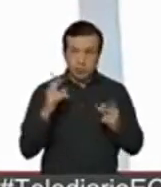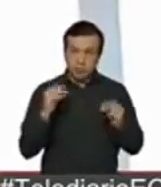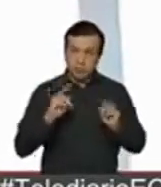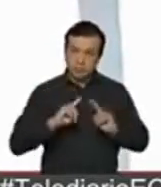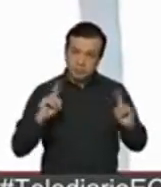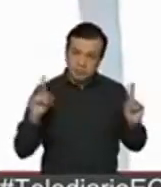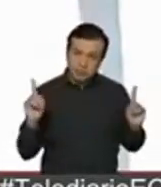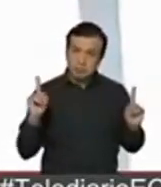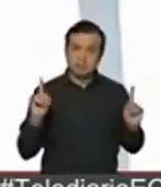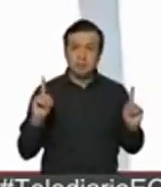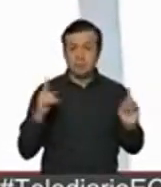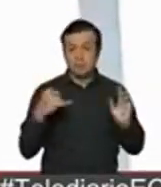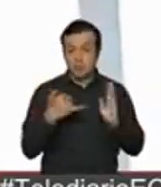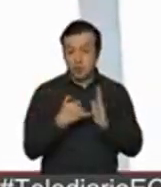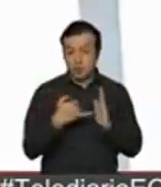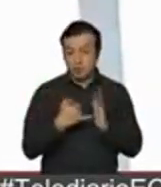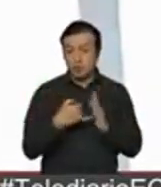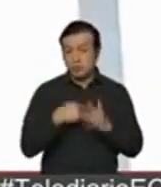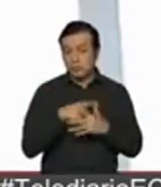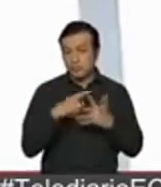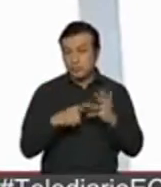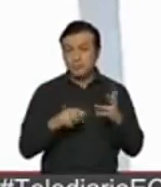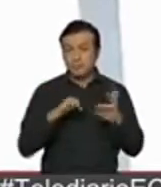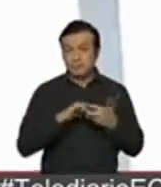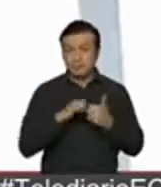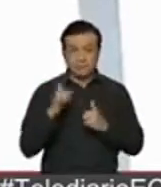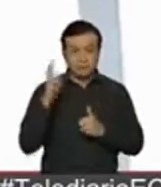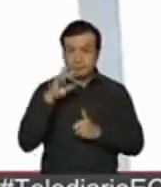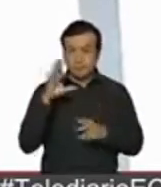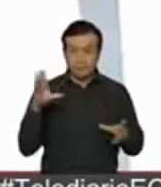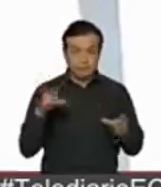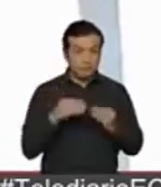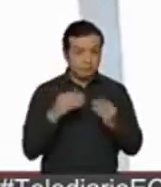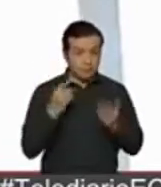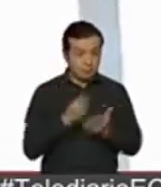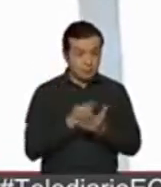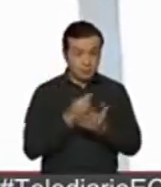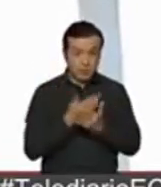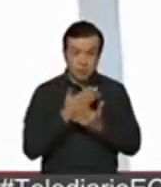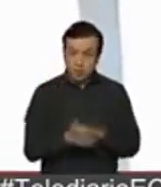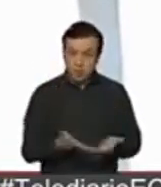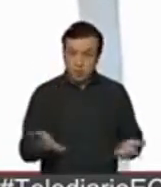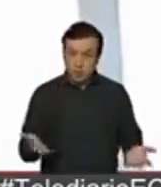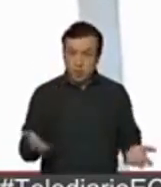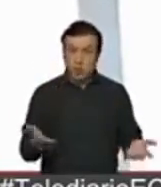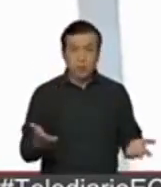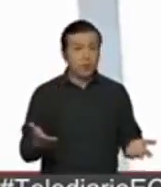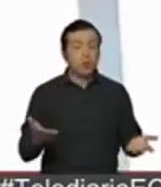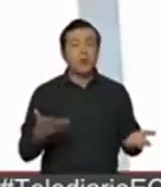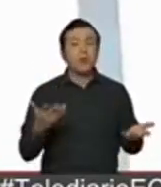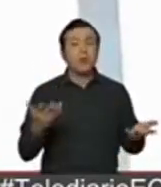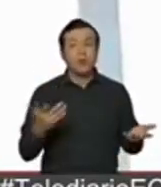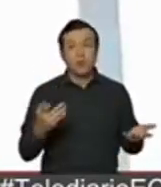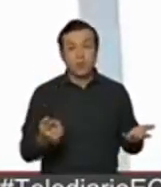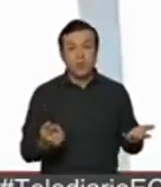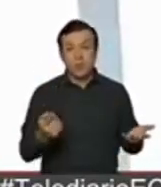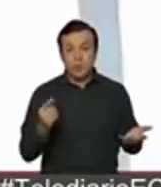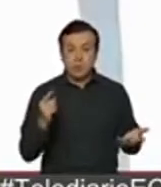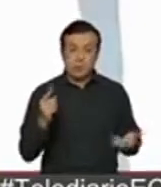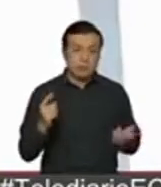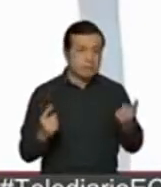para un impuesto que necesariamente afecta al consumo, pero no puede ser un incremento impositivo aislado